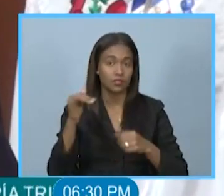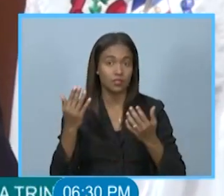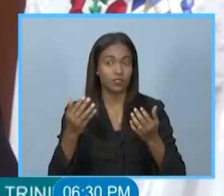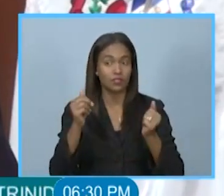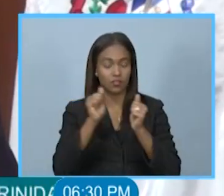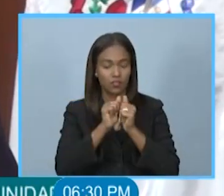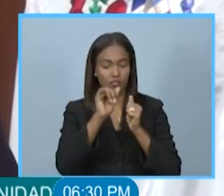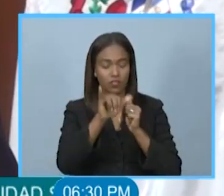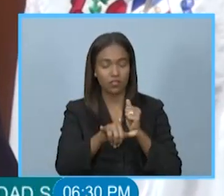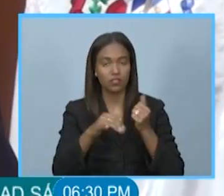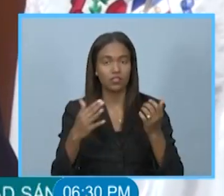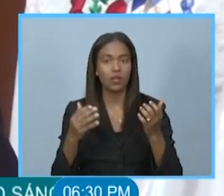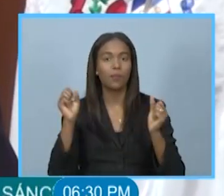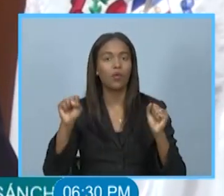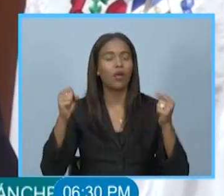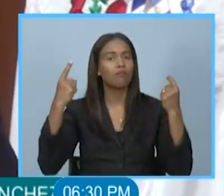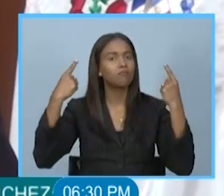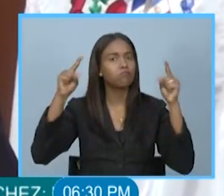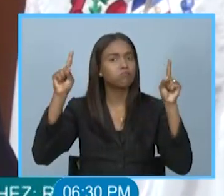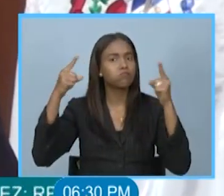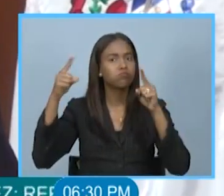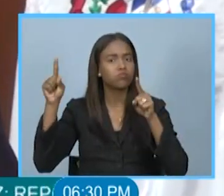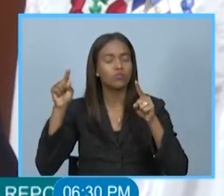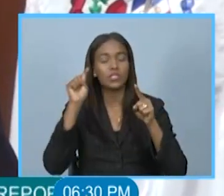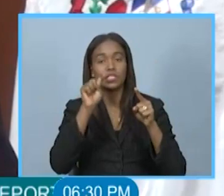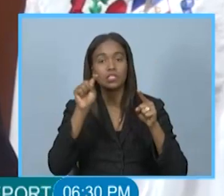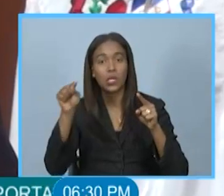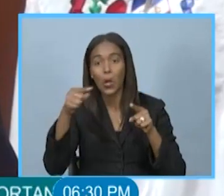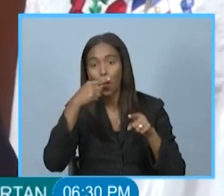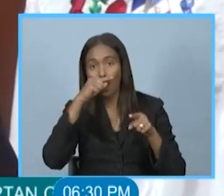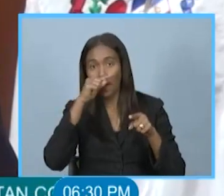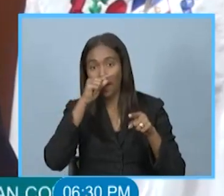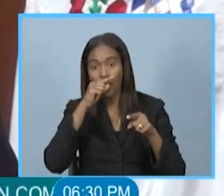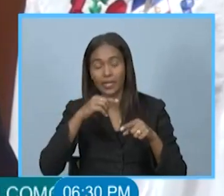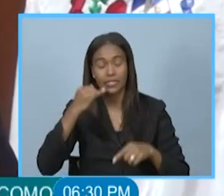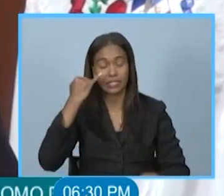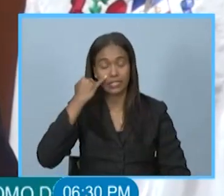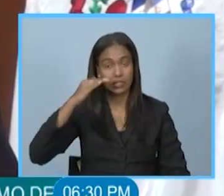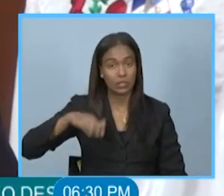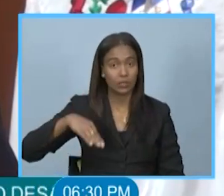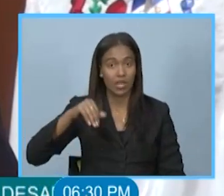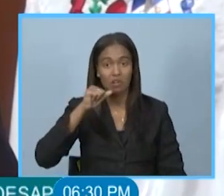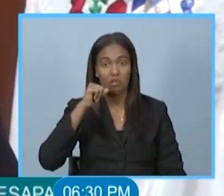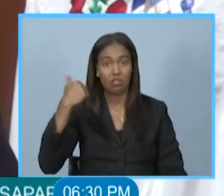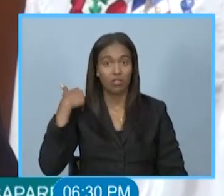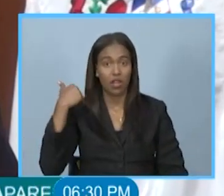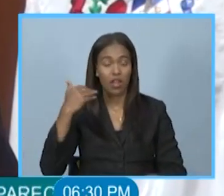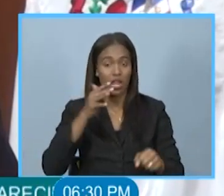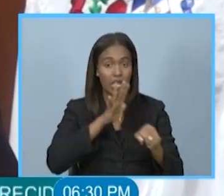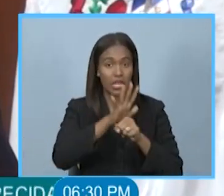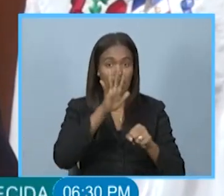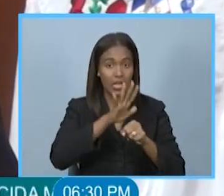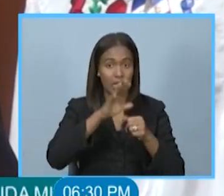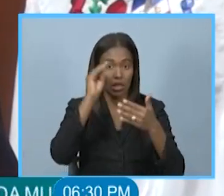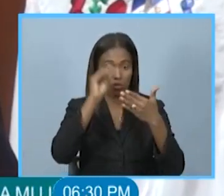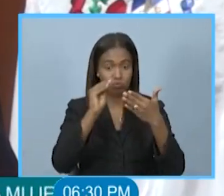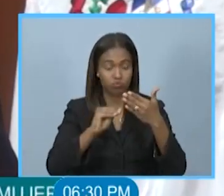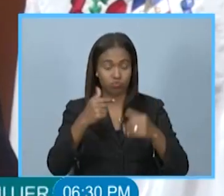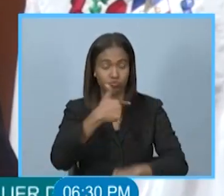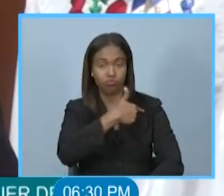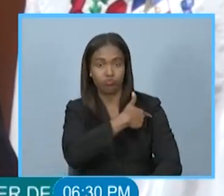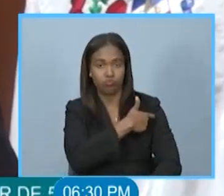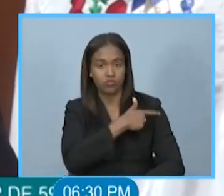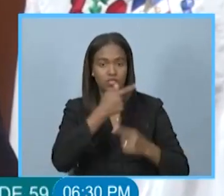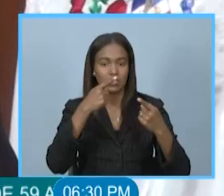una forma u otra lograr que aquellos niños que aún tienen los esquemas incompletos secundario a lo que fue